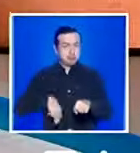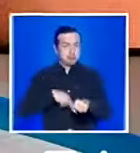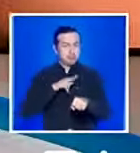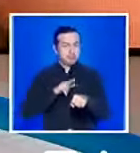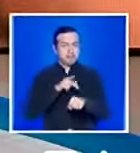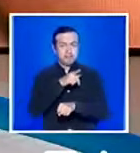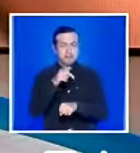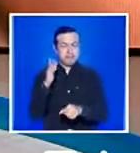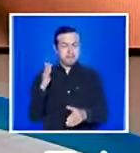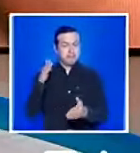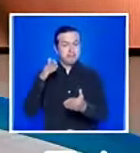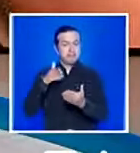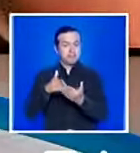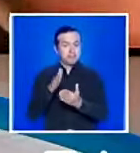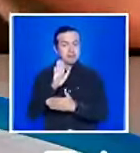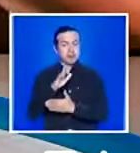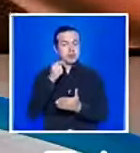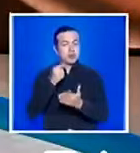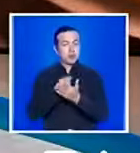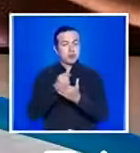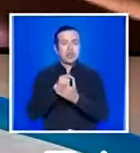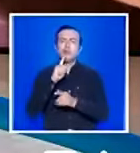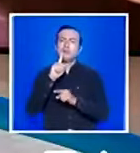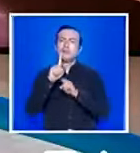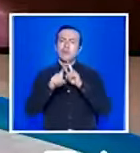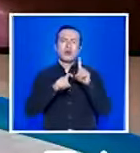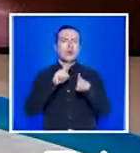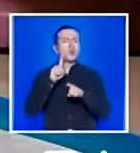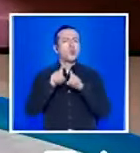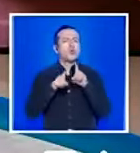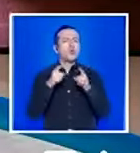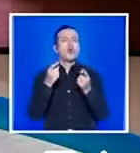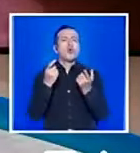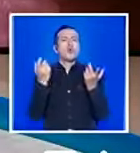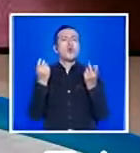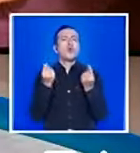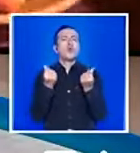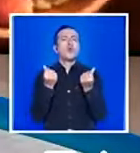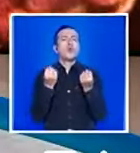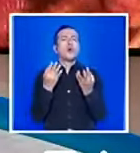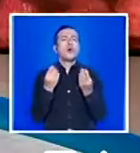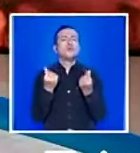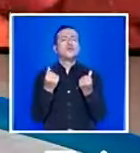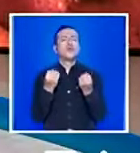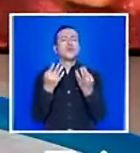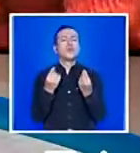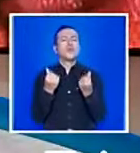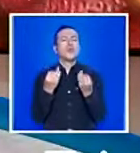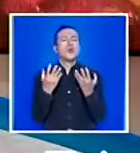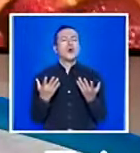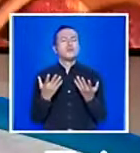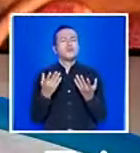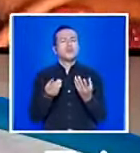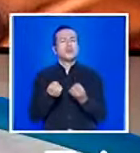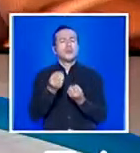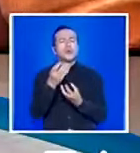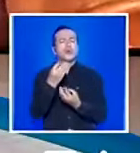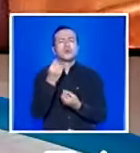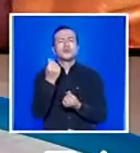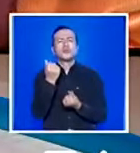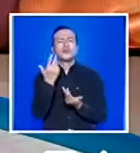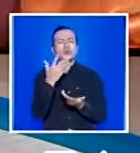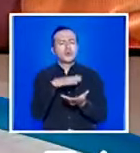pueda ir realizar las compras. Ahora le quiero preguntar en cuanto a precios, mi querida Miriancita, coméntenos un poquito a cómo está